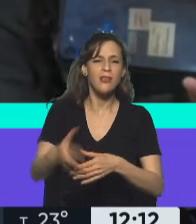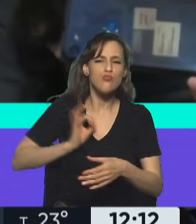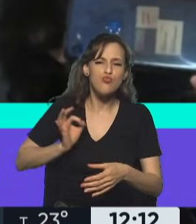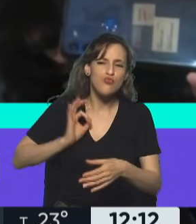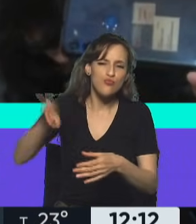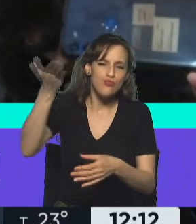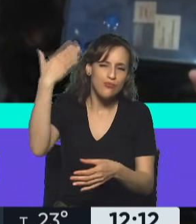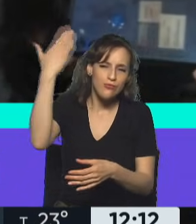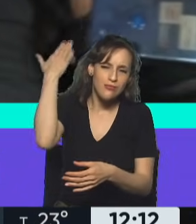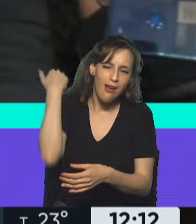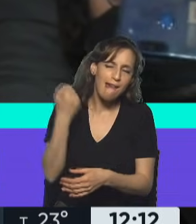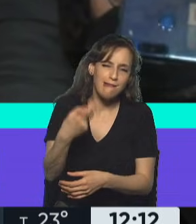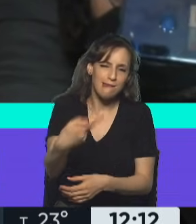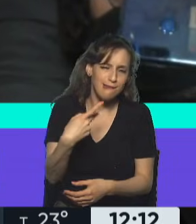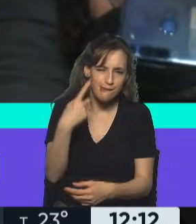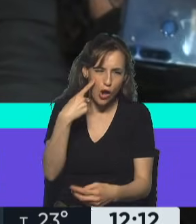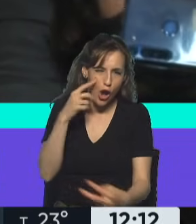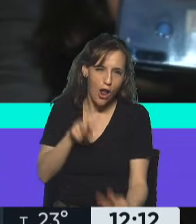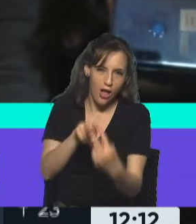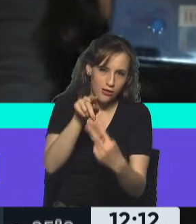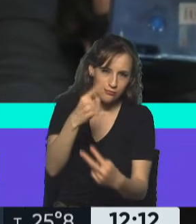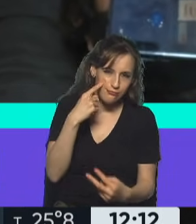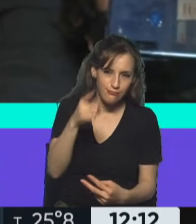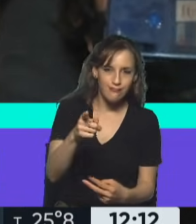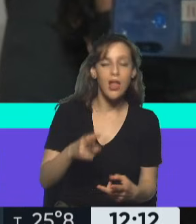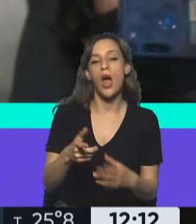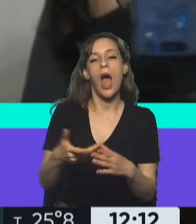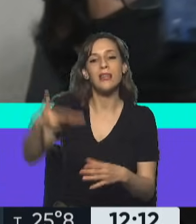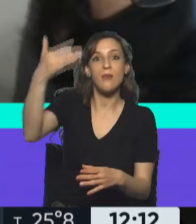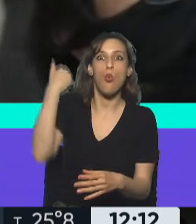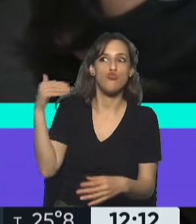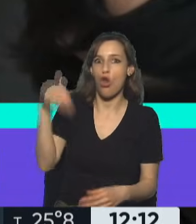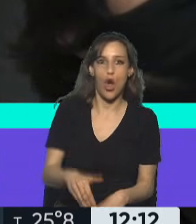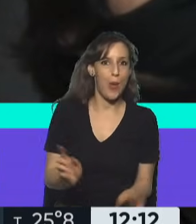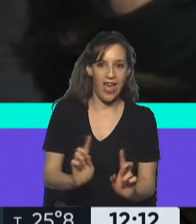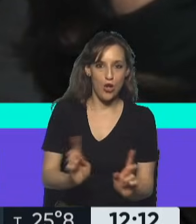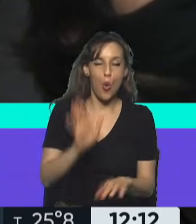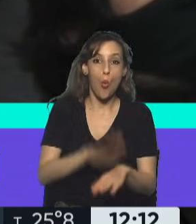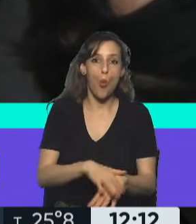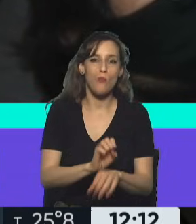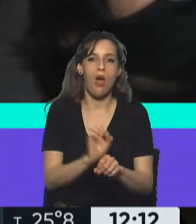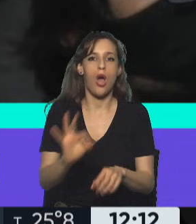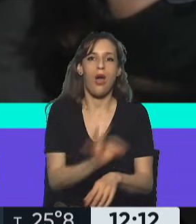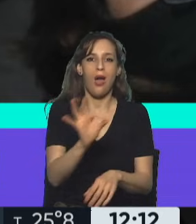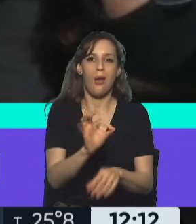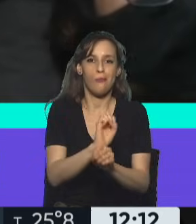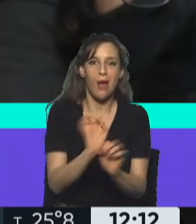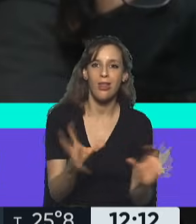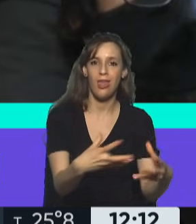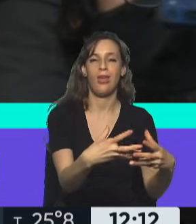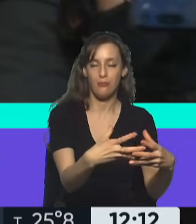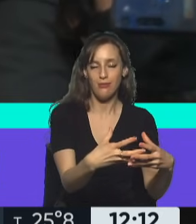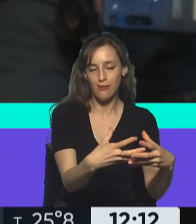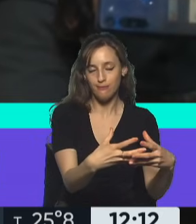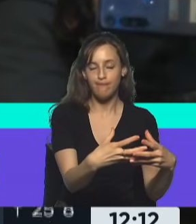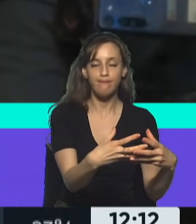conocemos, ¿no es cierto? Y yo hace tiempo que no vengo por acá por razones lógicas de la pandemia, etcétera, etcétera.